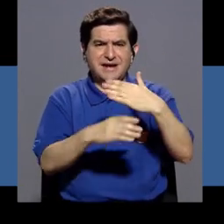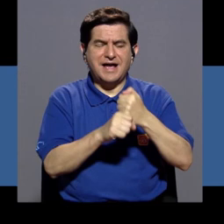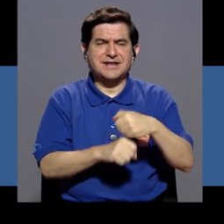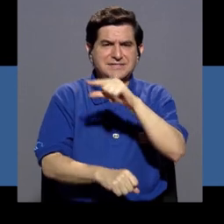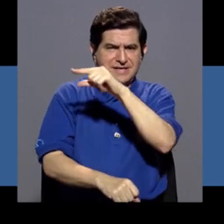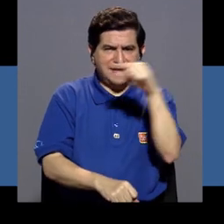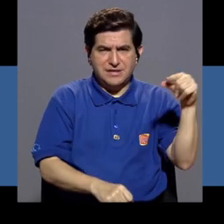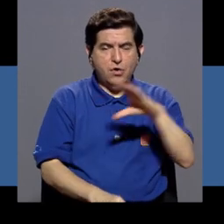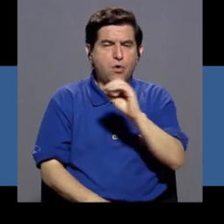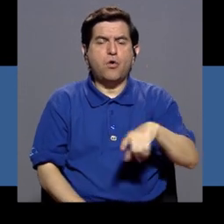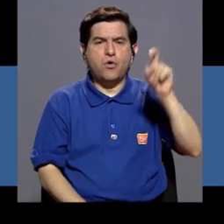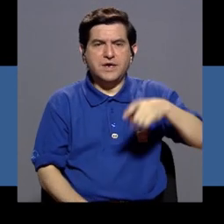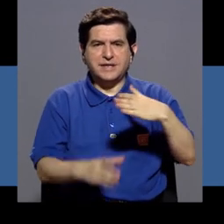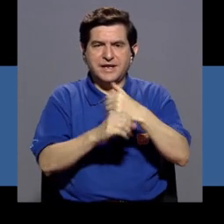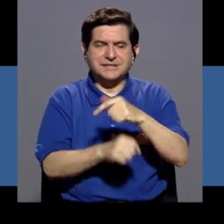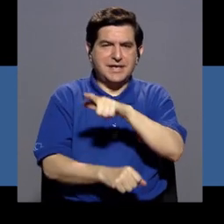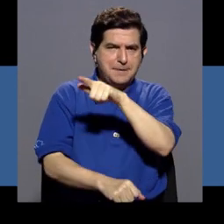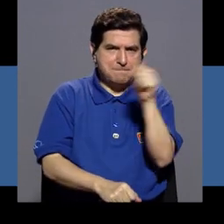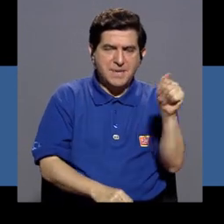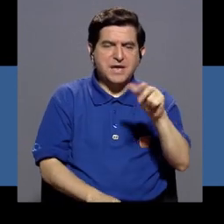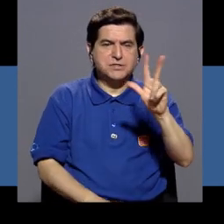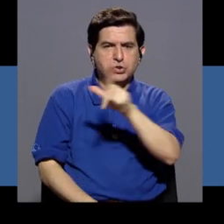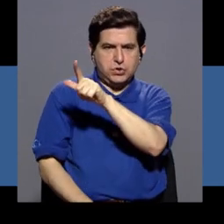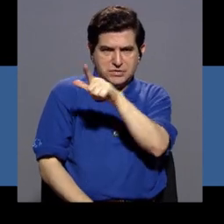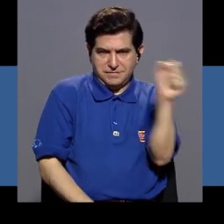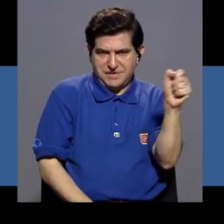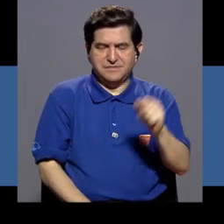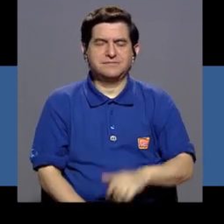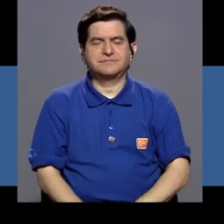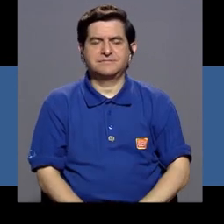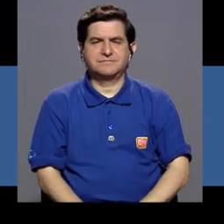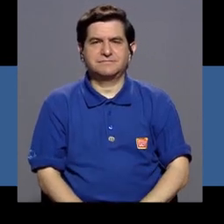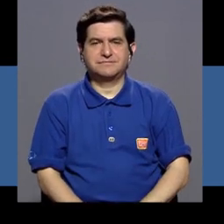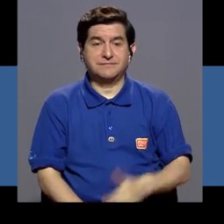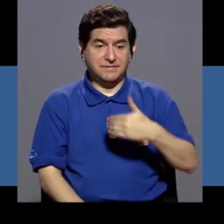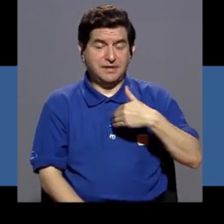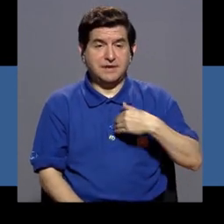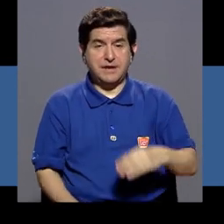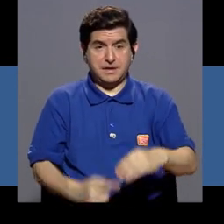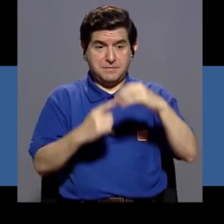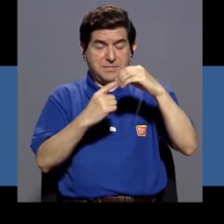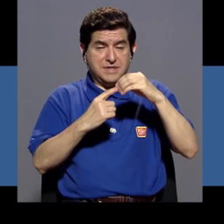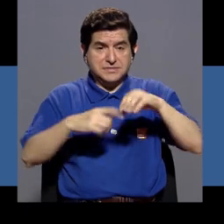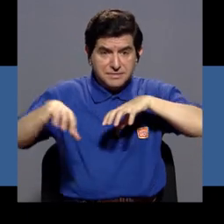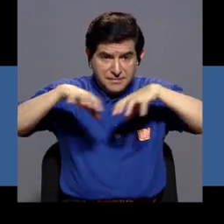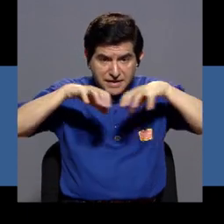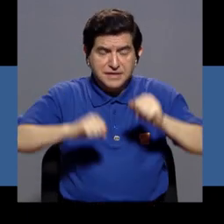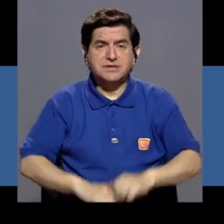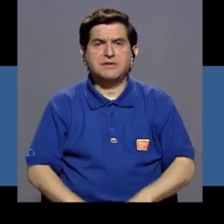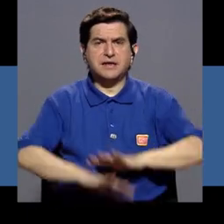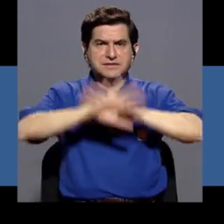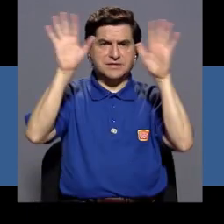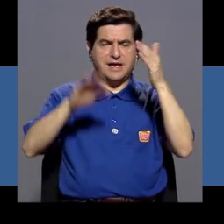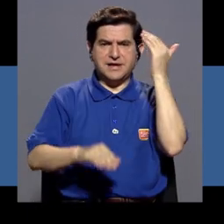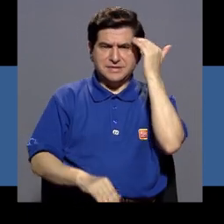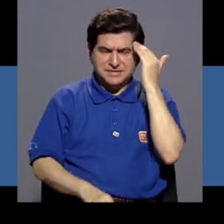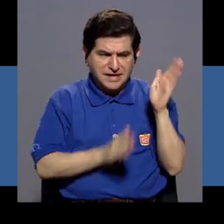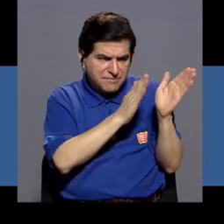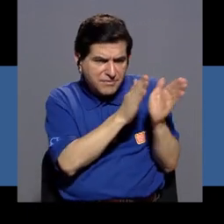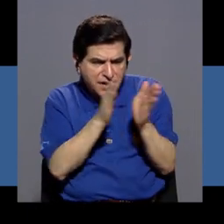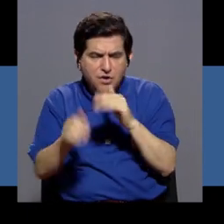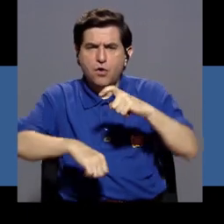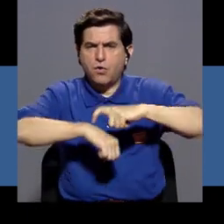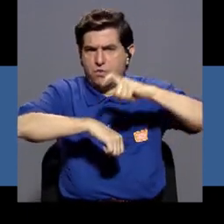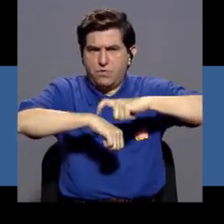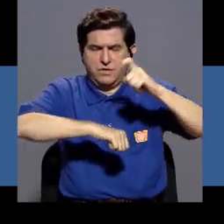que necesitamos lograr esa semana y qué es lo que ocupamos lograr ese mes y en ese trimestre. Tener las prioridades claras, saber muy bien el orden